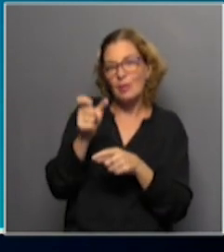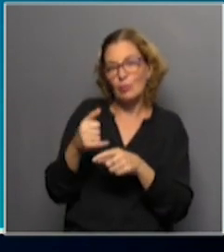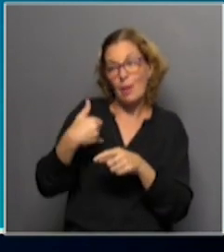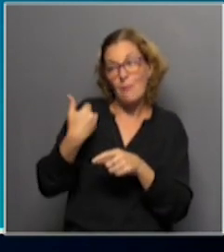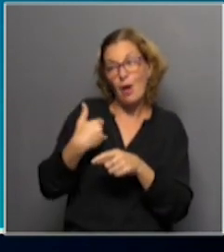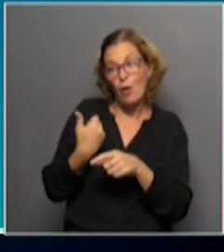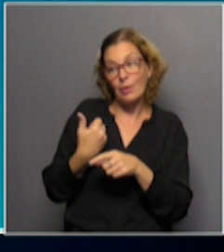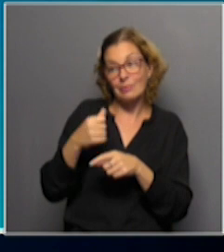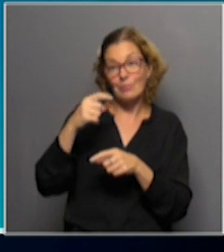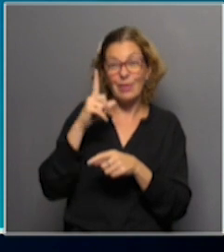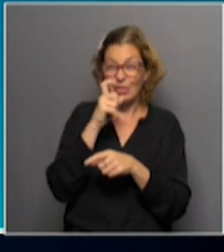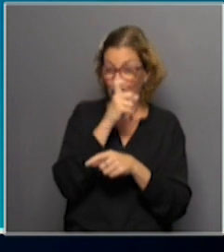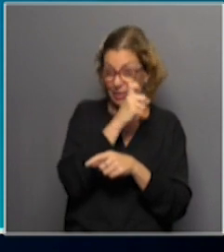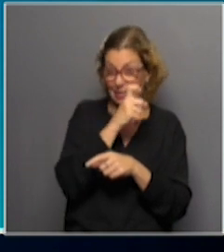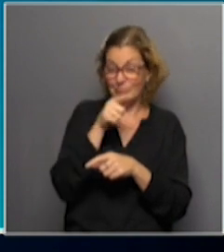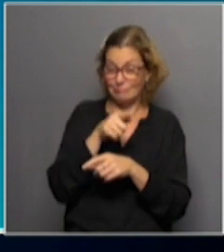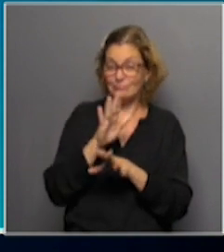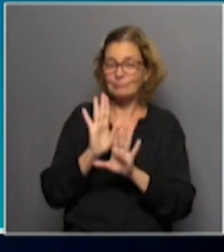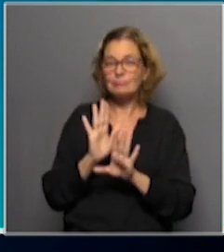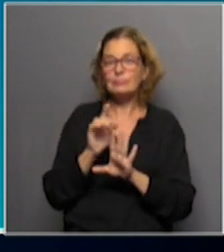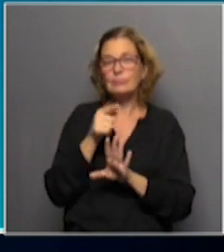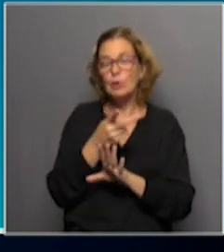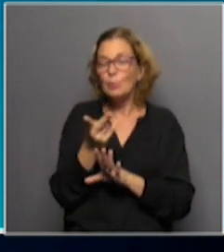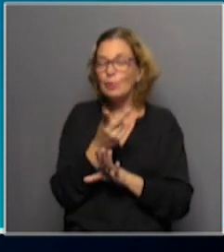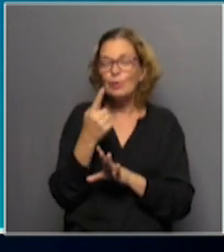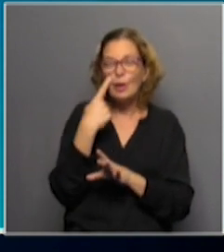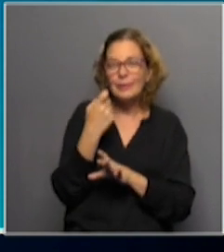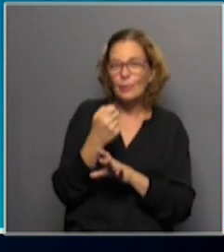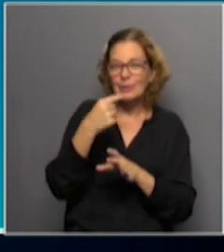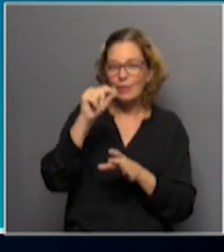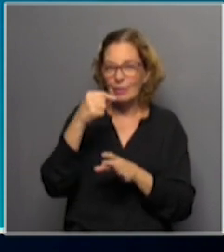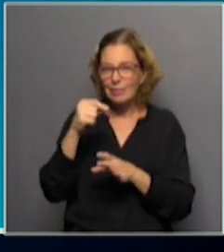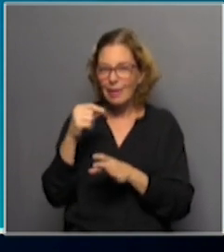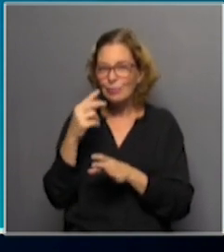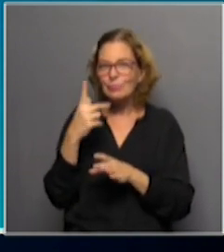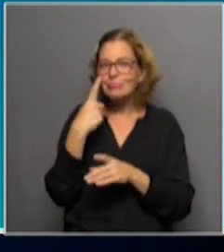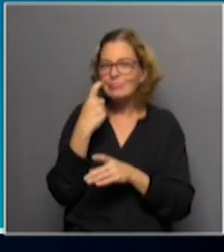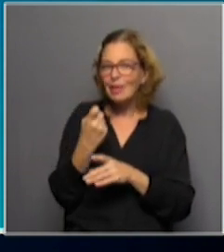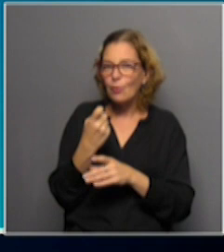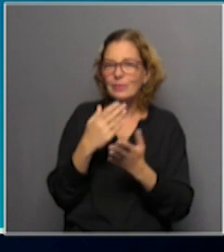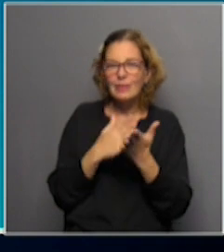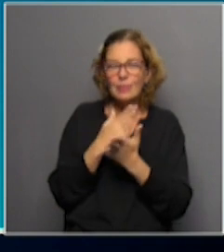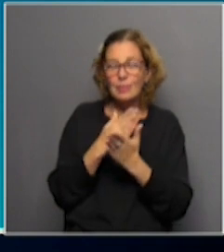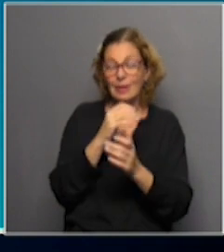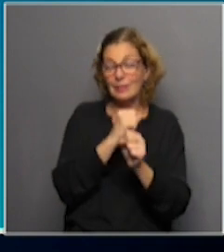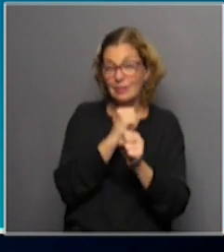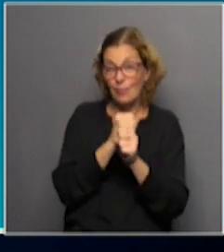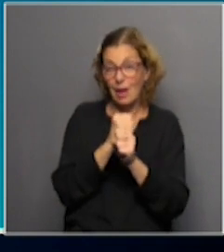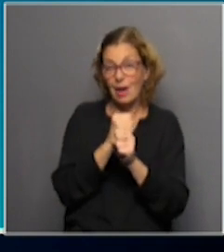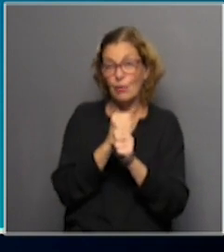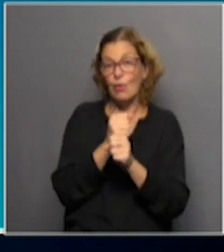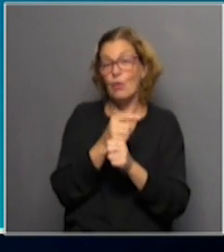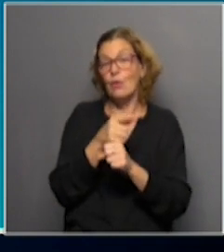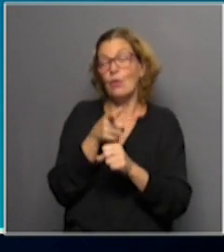joven. Entonces, por ese lado, es lo que tenés de los principales indicadores, los indicadores tradicionales de demanda, el empleo, de oferta, la